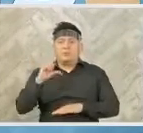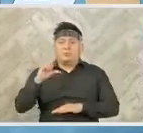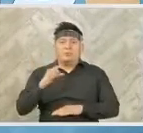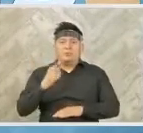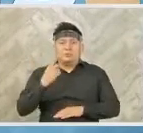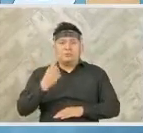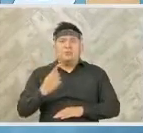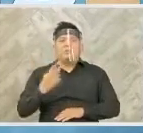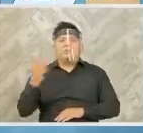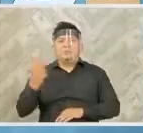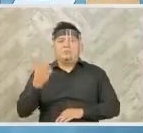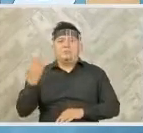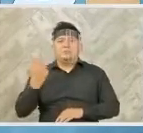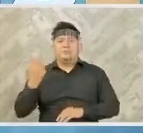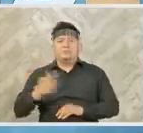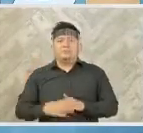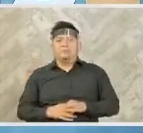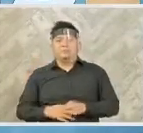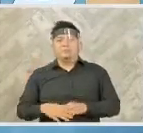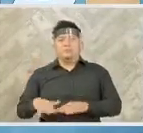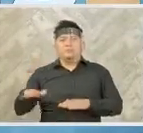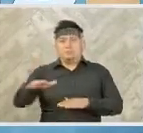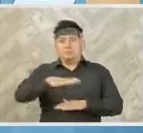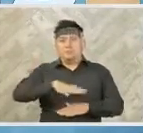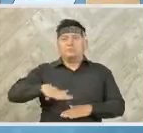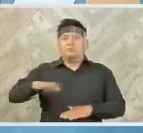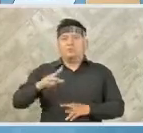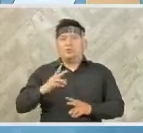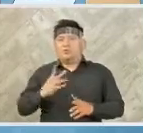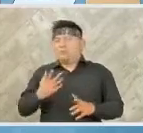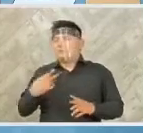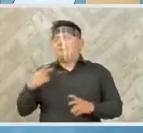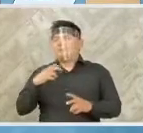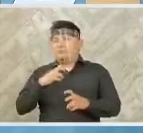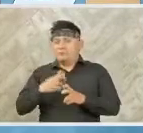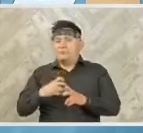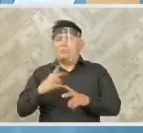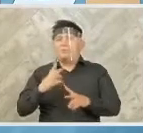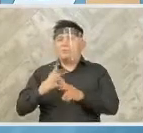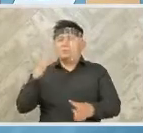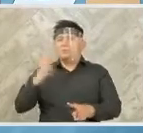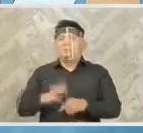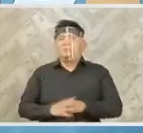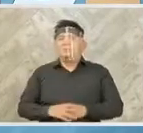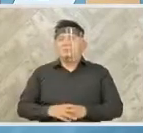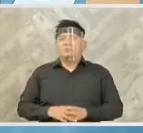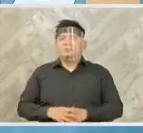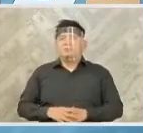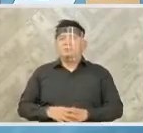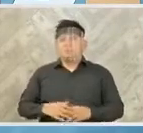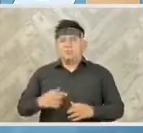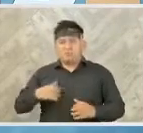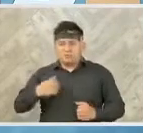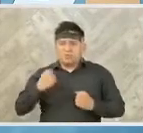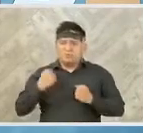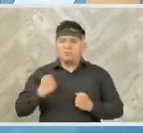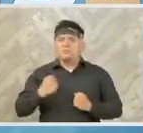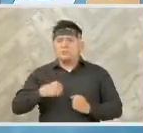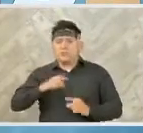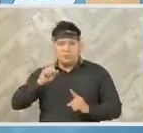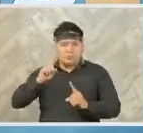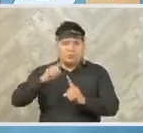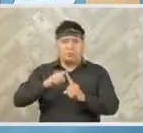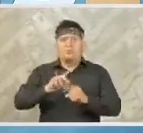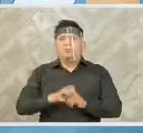intervenir, repito, un territorio muy complicado, excesivamente complicado, sin embargo es un reto grande en el cual estamos ahí.